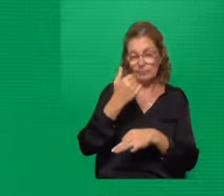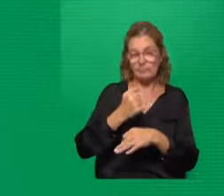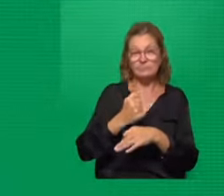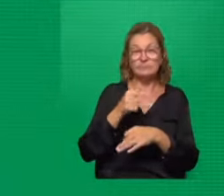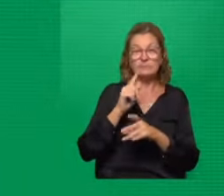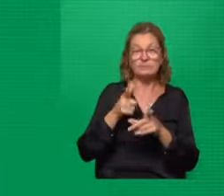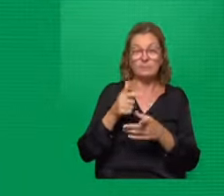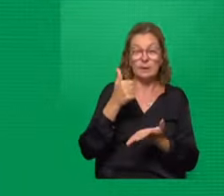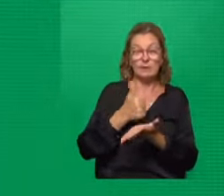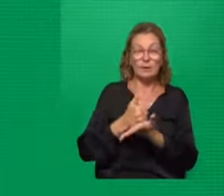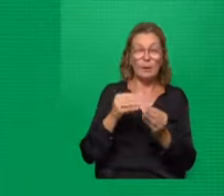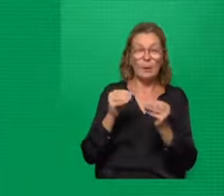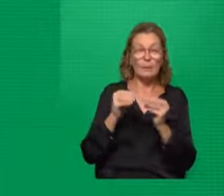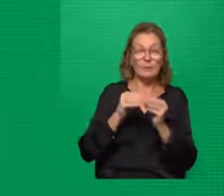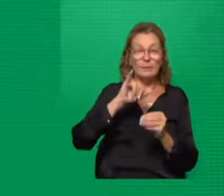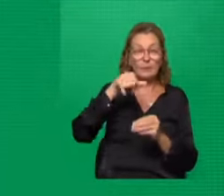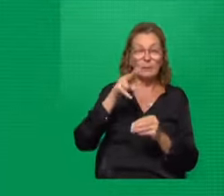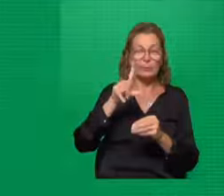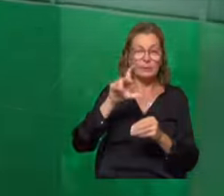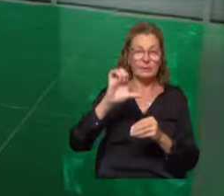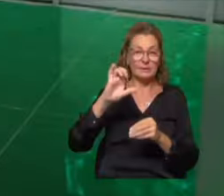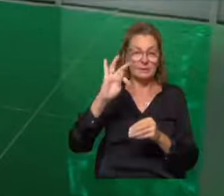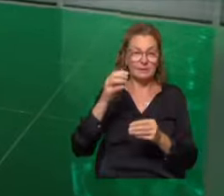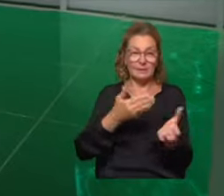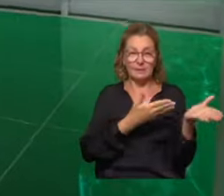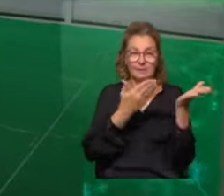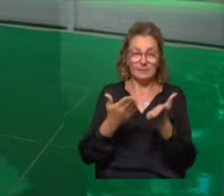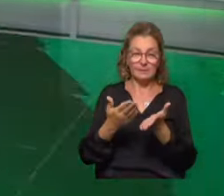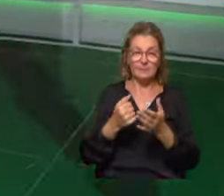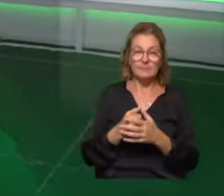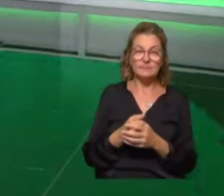Cose, y está nuestra compañera Julieta Núñez Tomás. Adelante, Julieta.